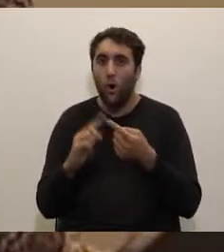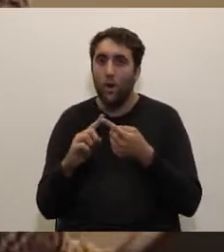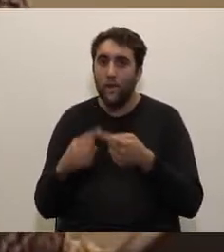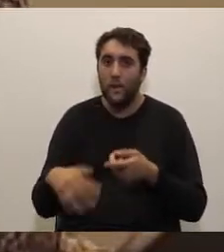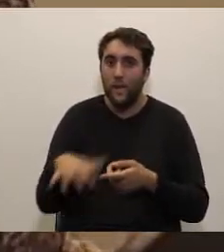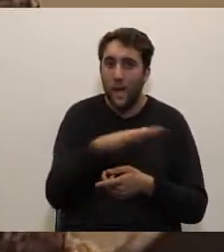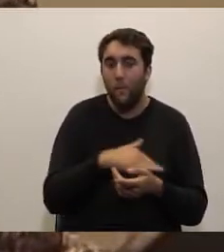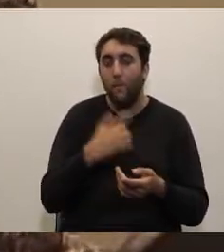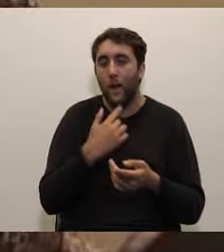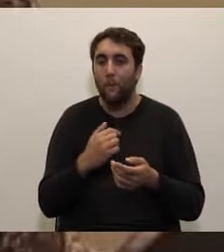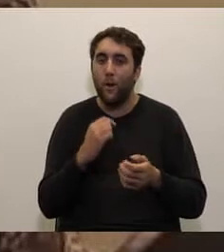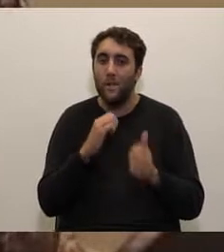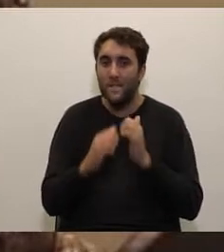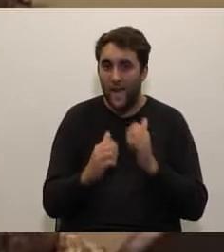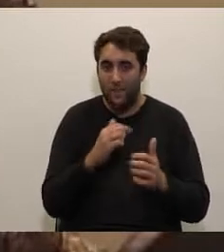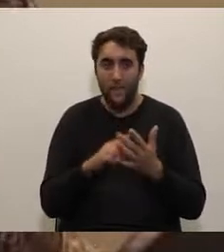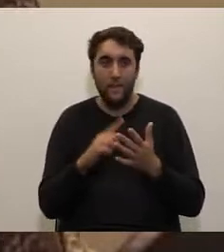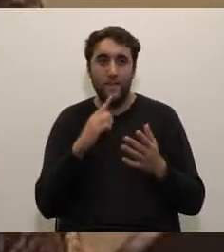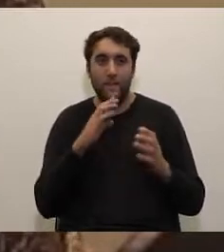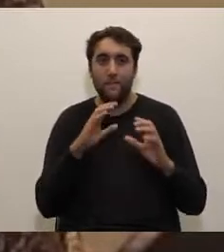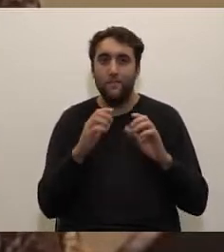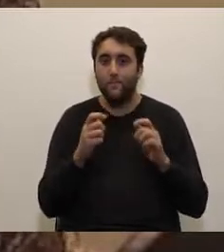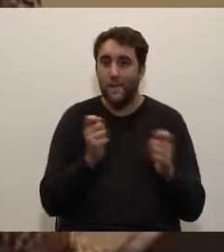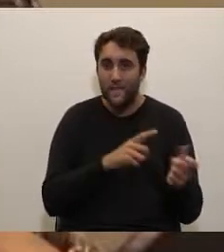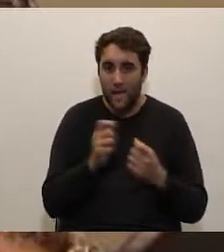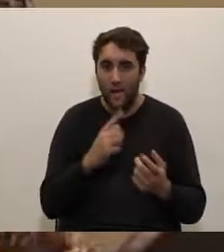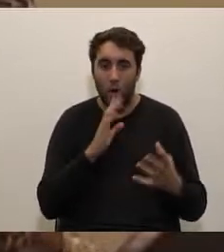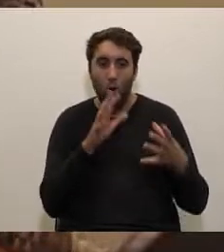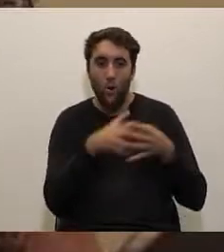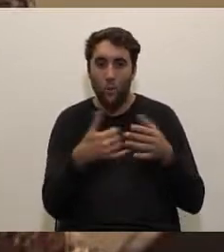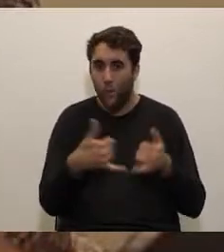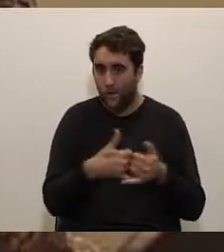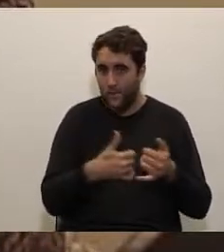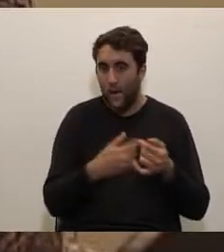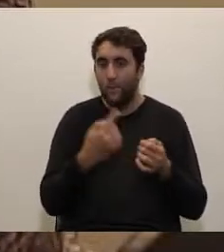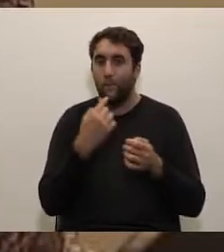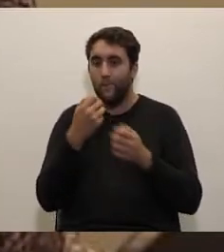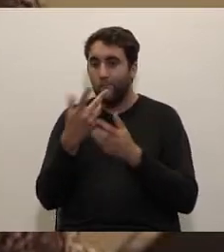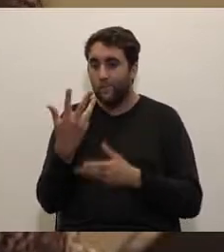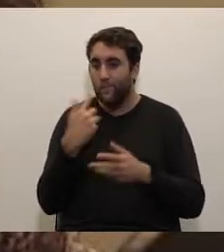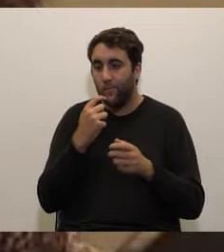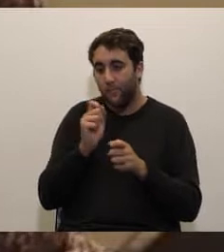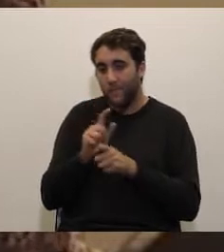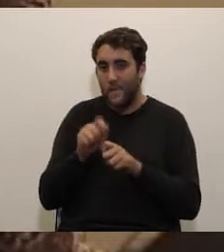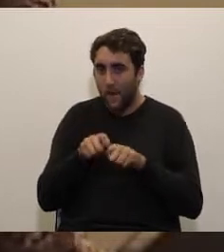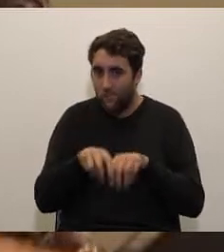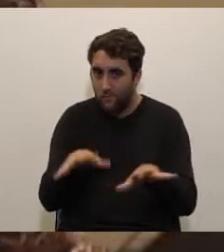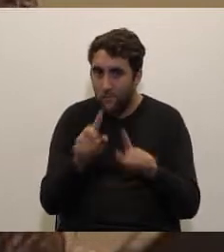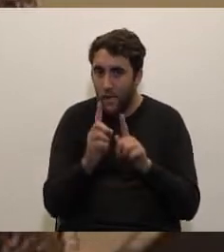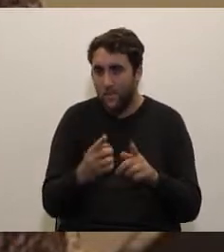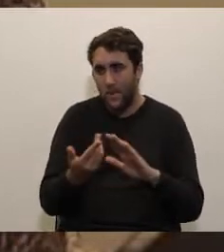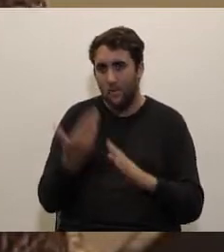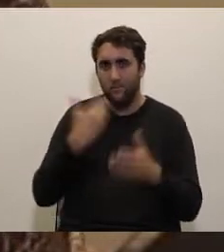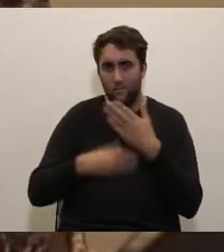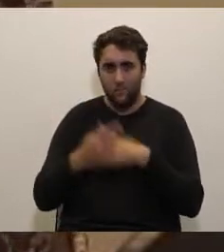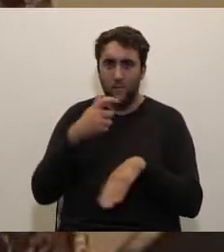por chat, en grupos, en listas de correo, con distintos medios, desde hace bastante